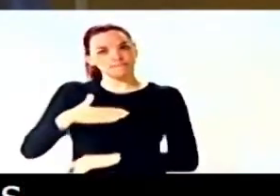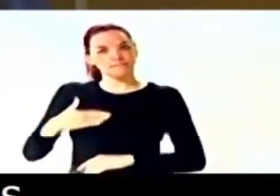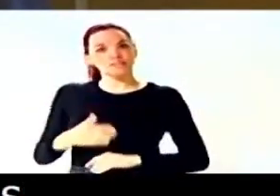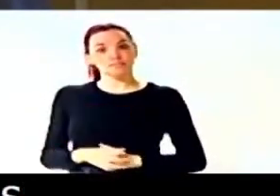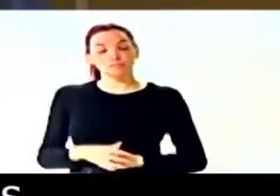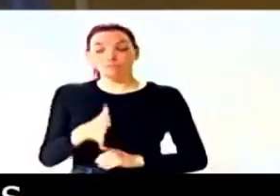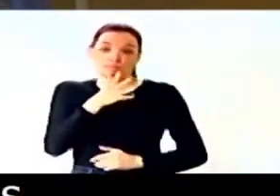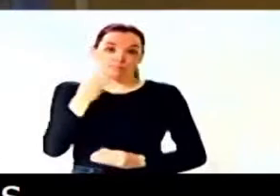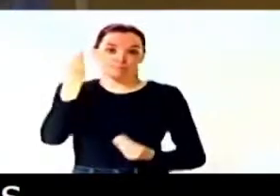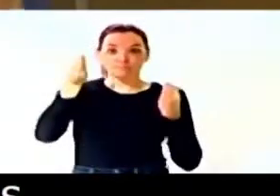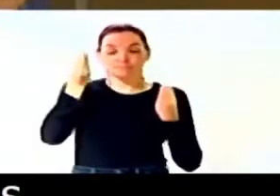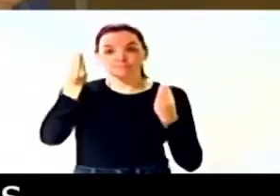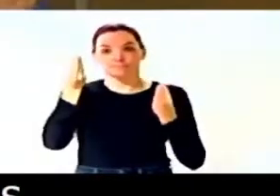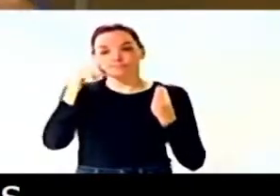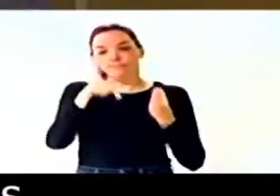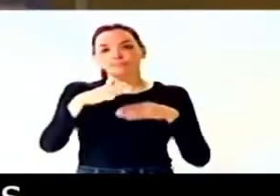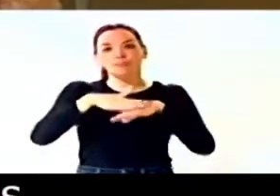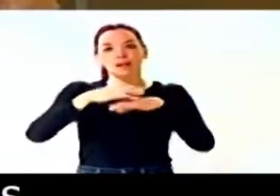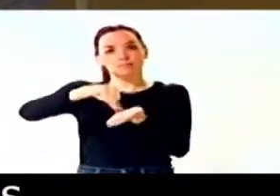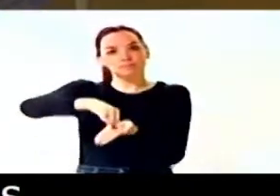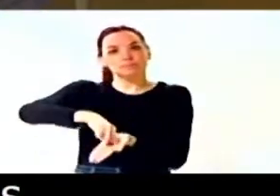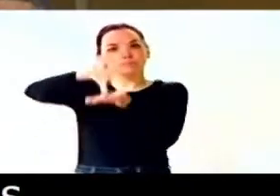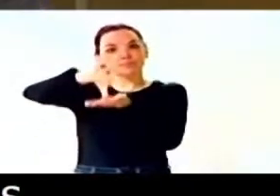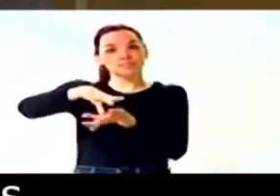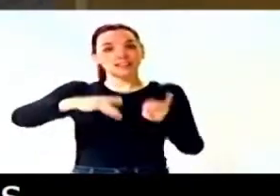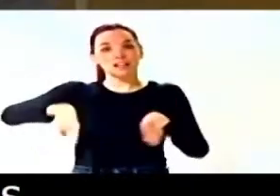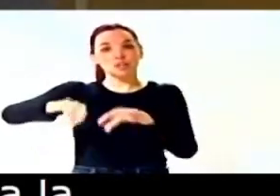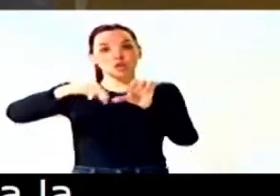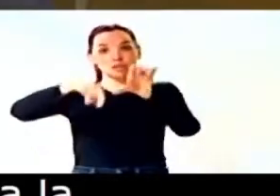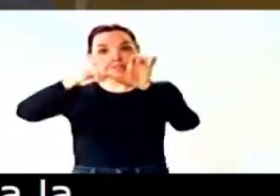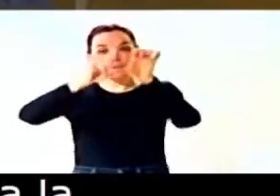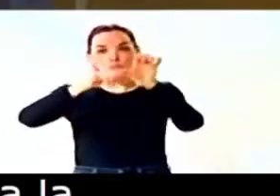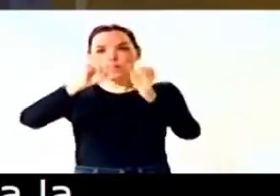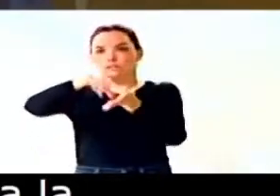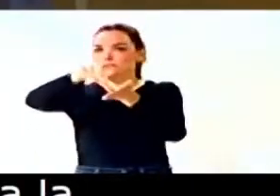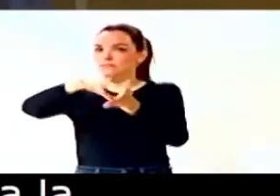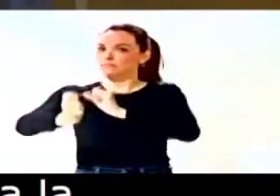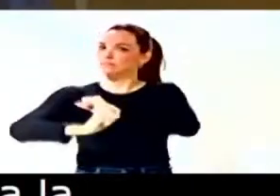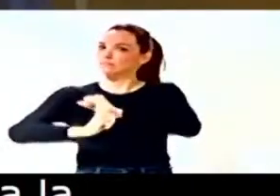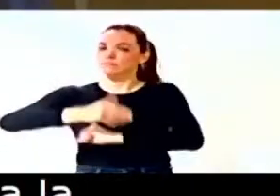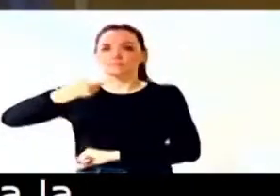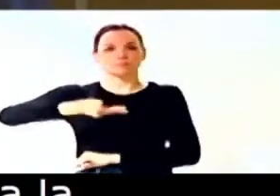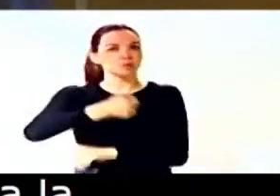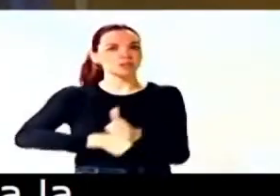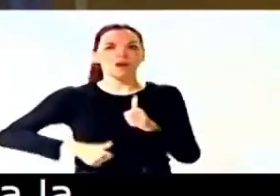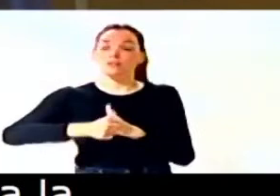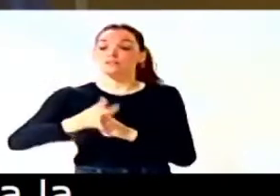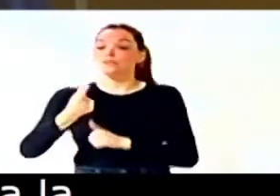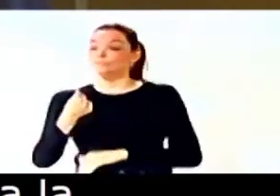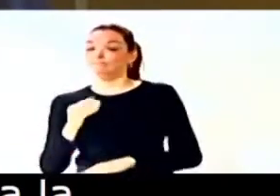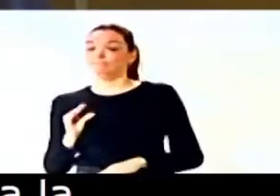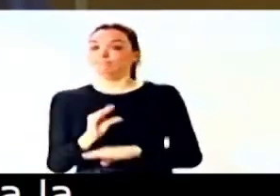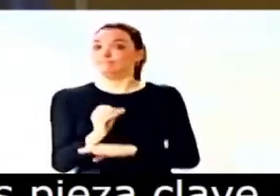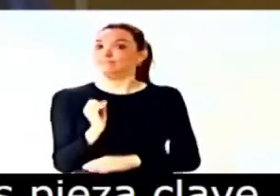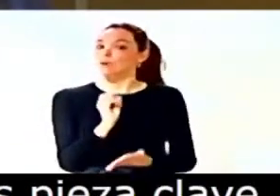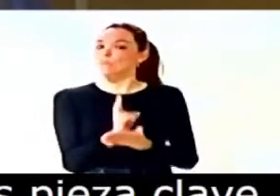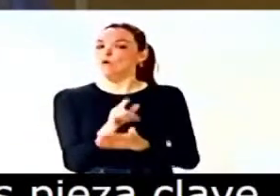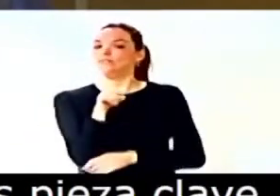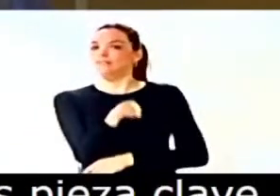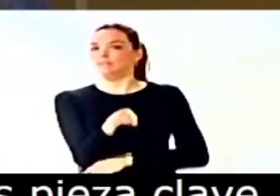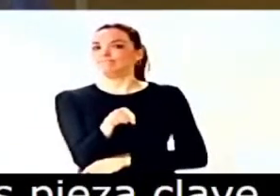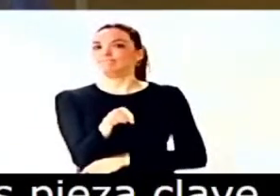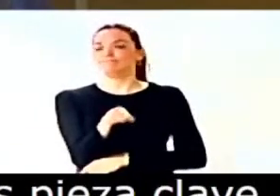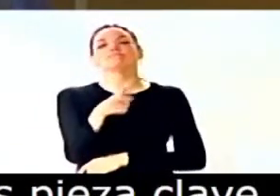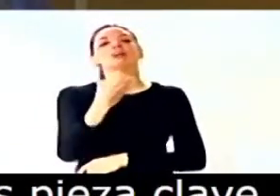entendemos que para la vertebración del territorio de Extremadura es pieza clave invertir y apostar por